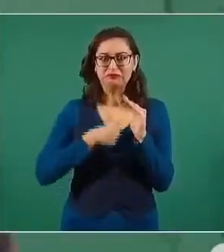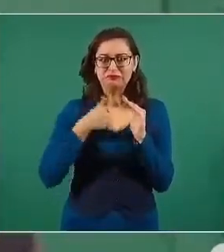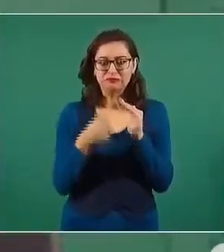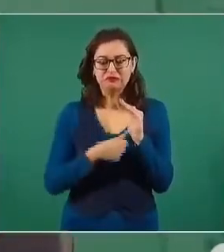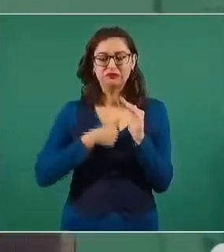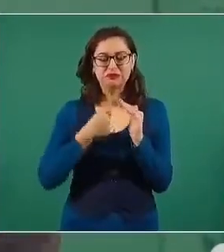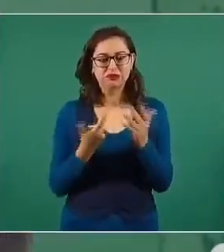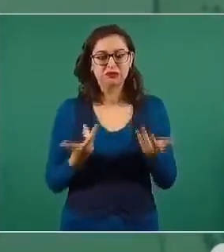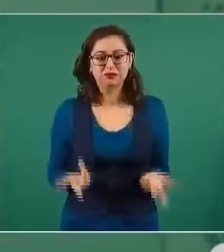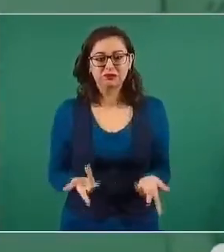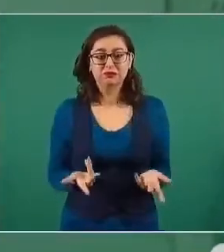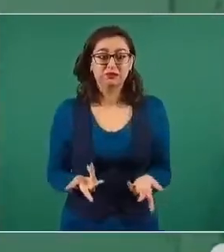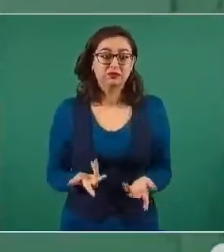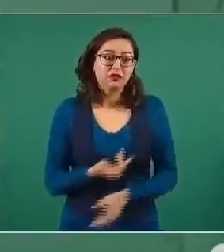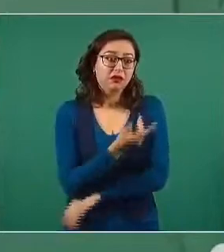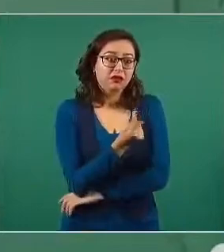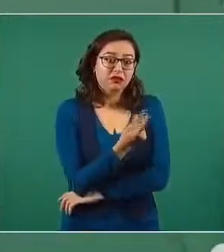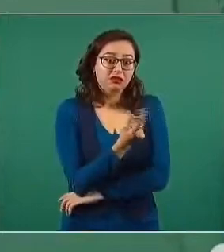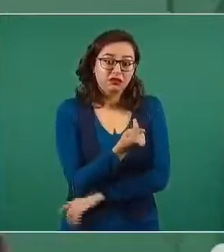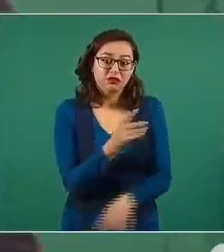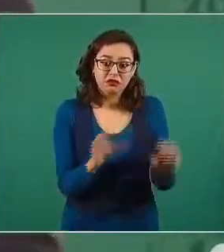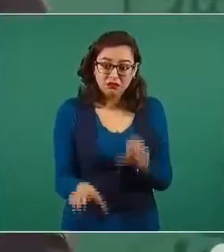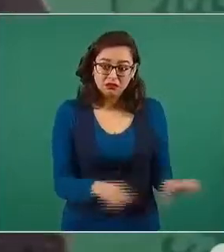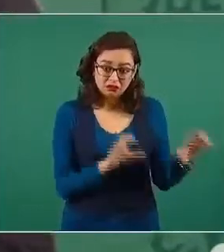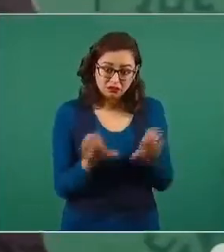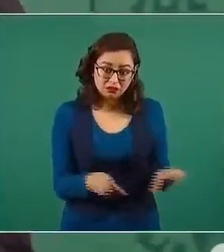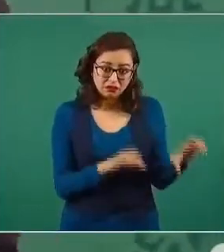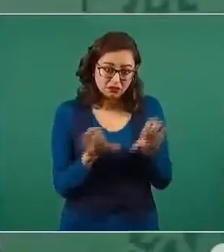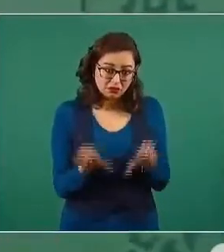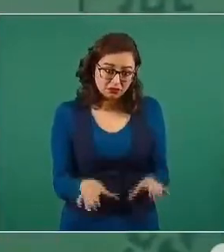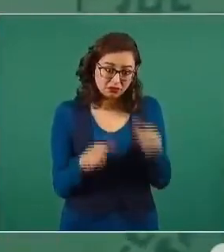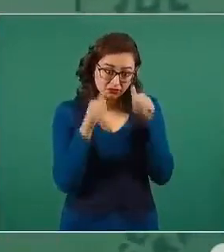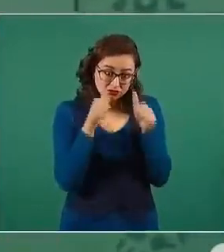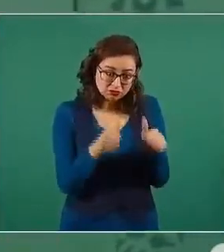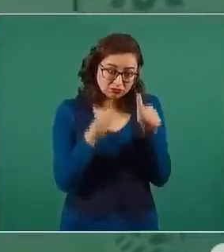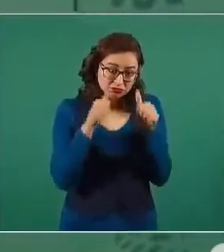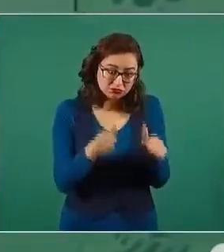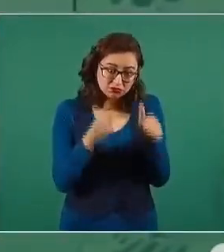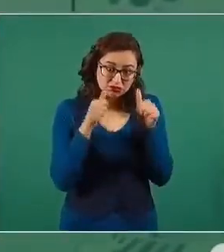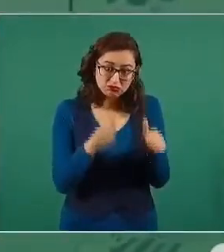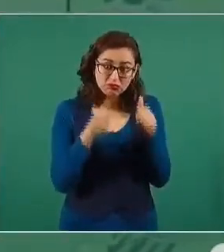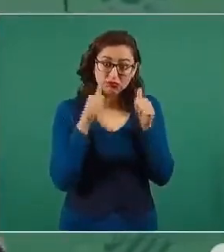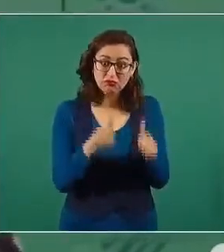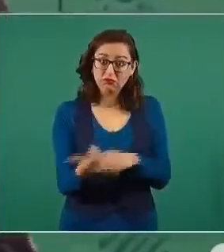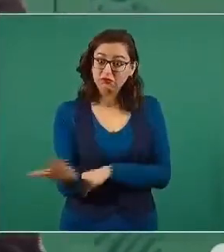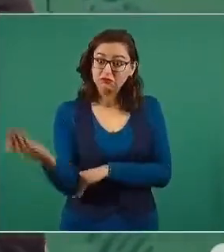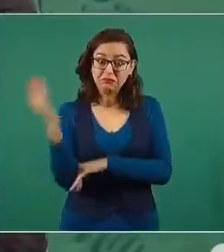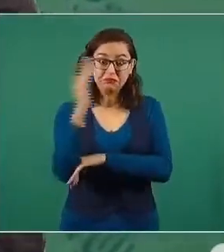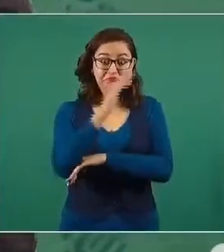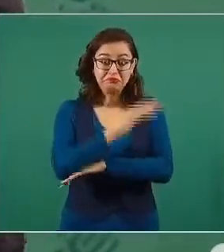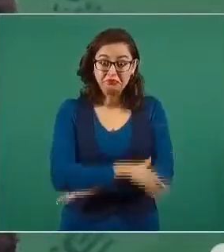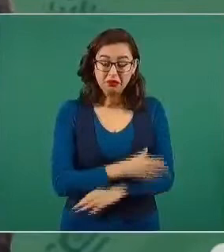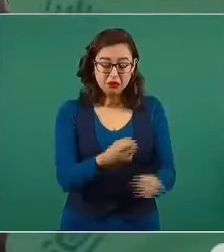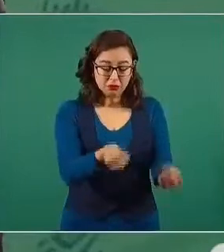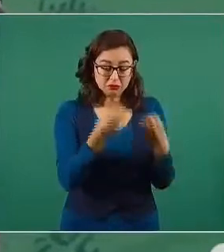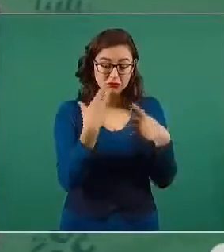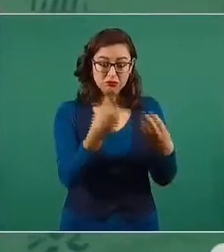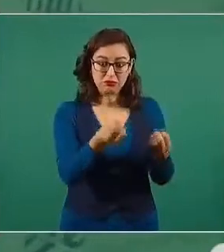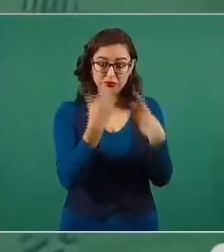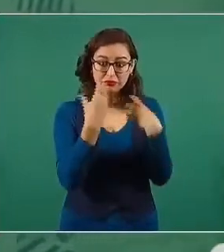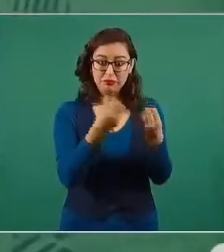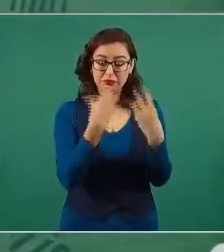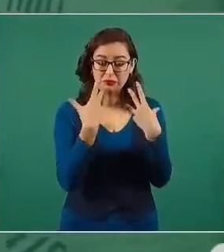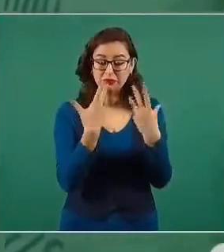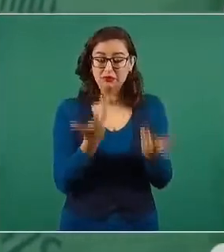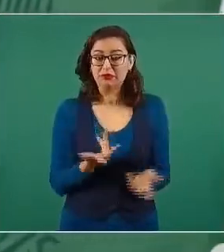muchos de los aparatos, de estar recibiendo información tóxica.